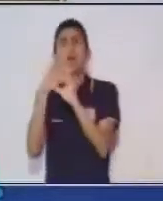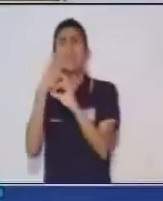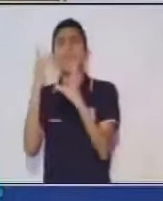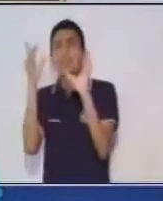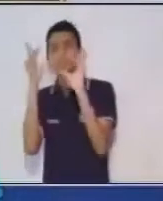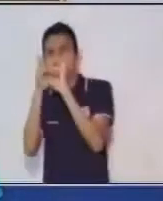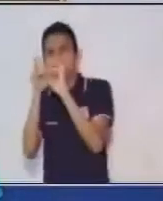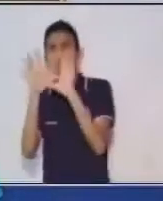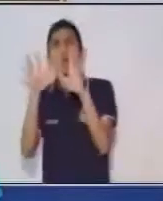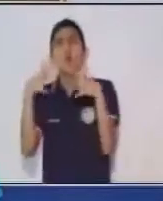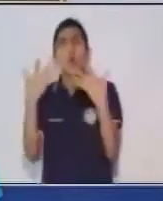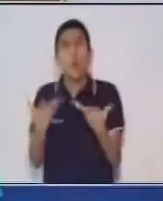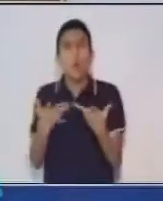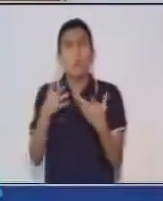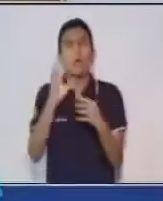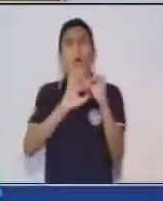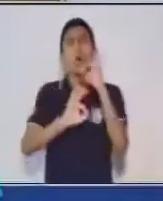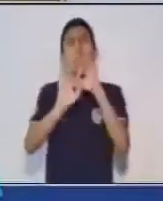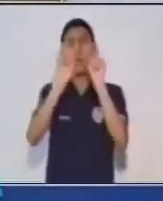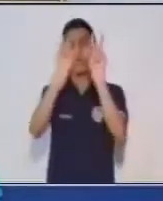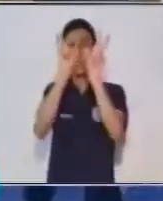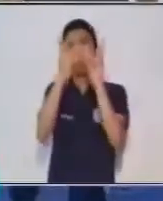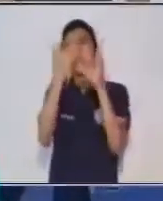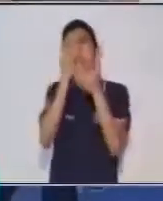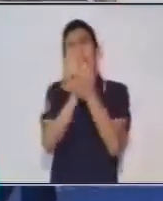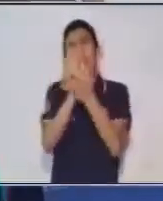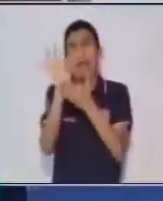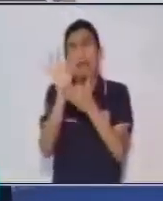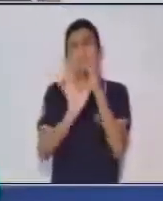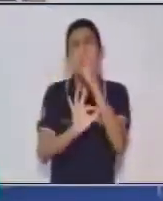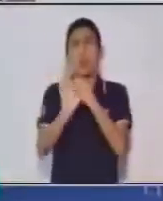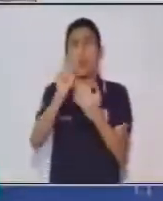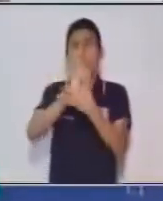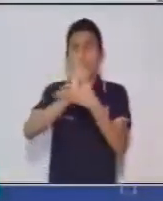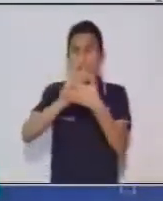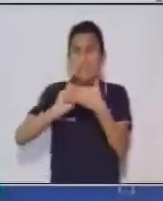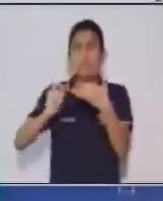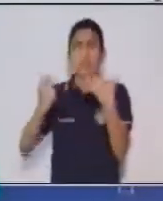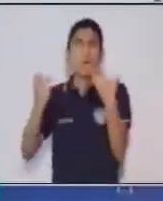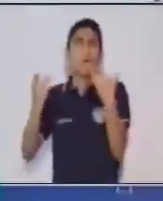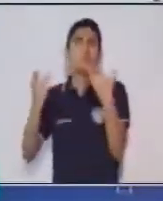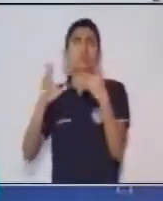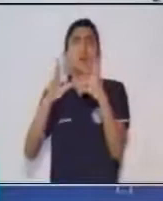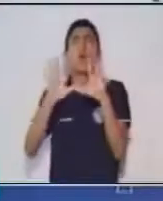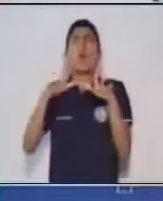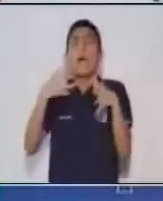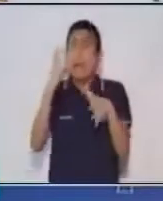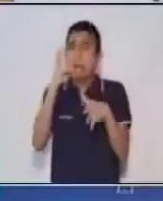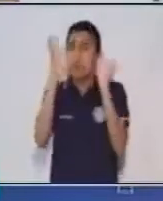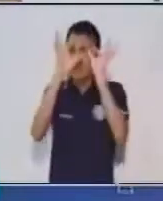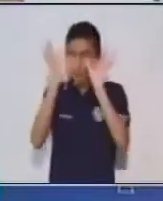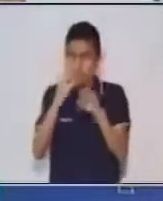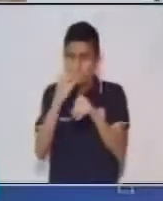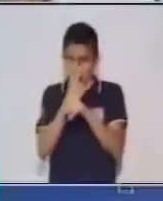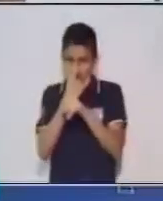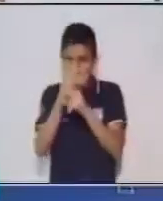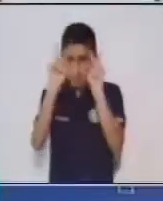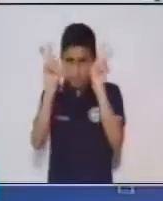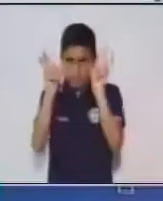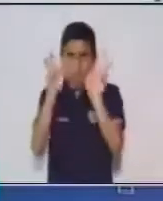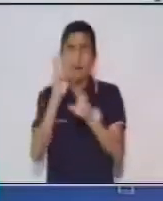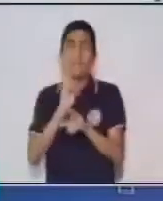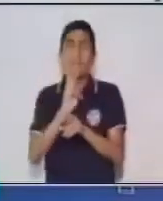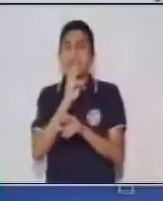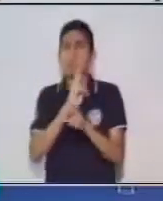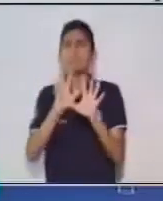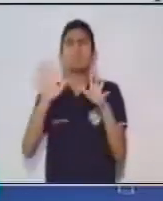es decir, hacemos algún texto, escribimos, es cómo utilizar los verbos, ya que el